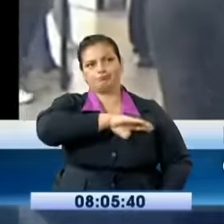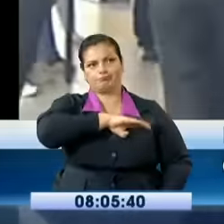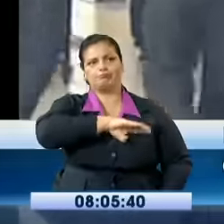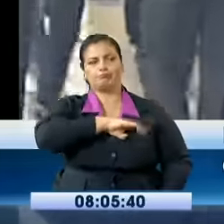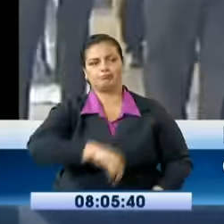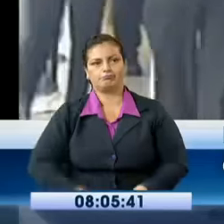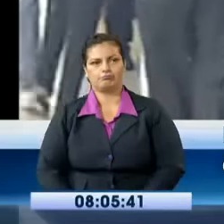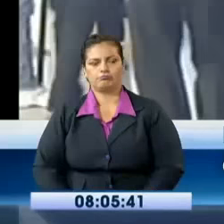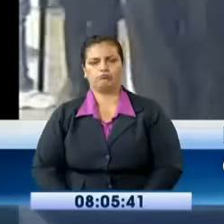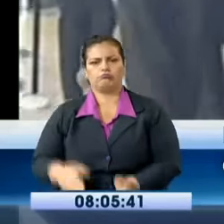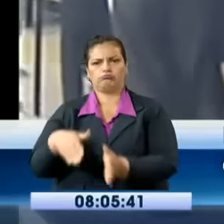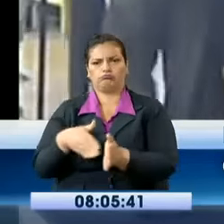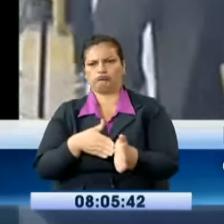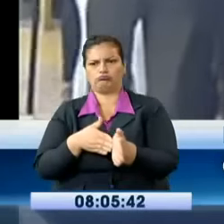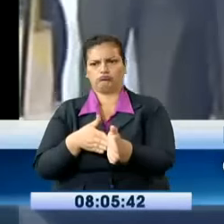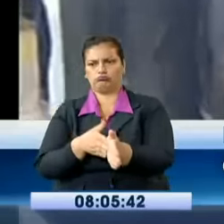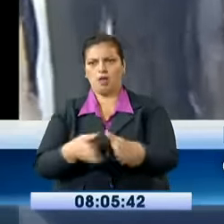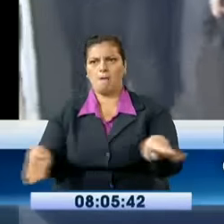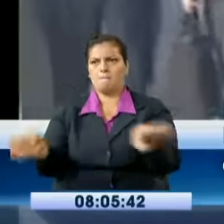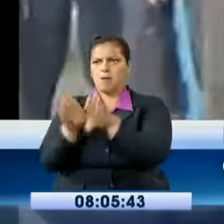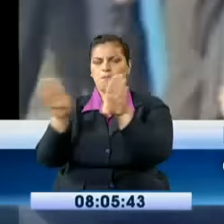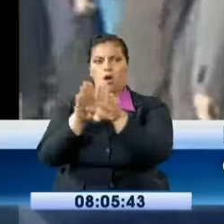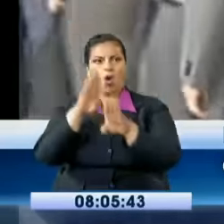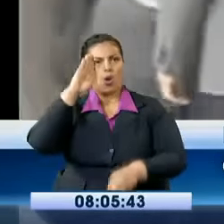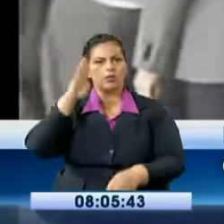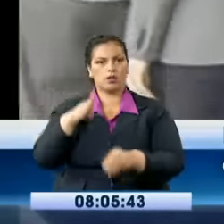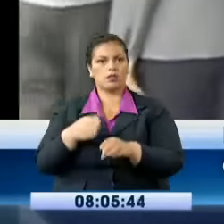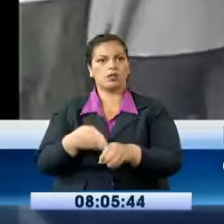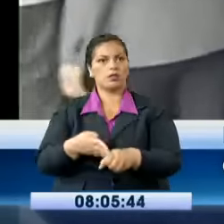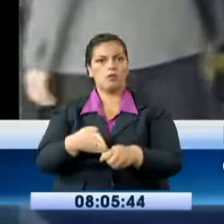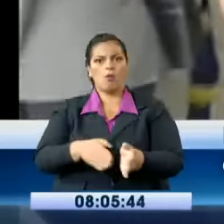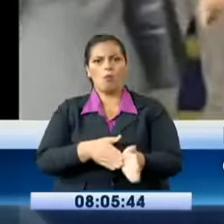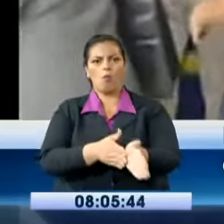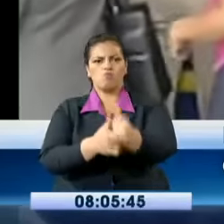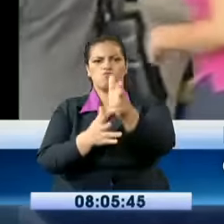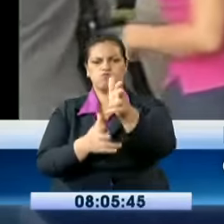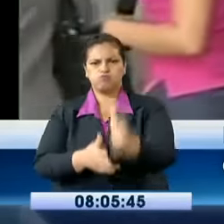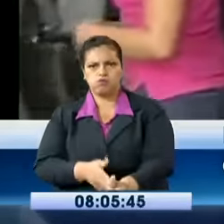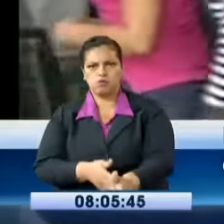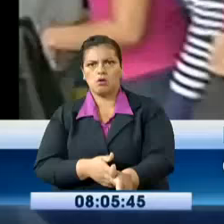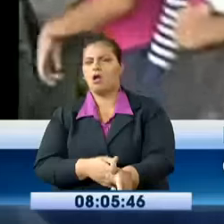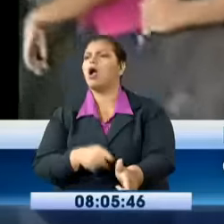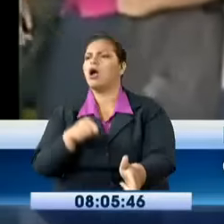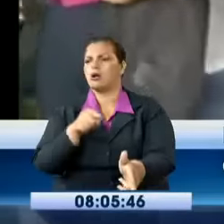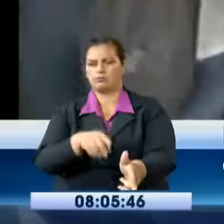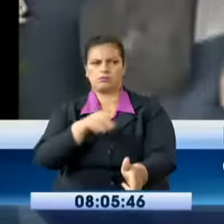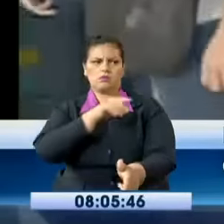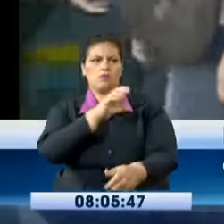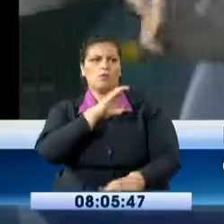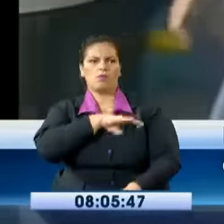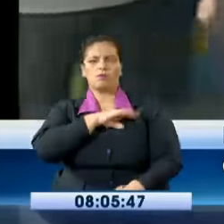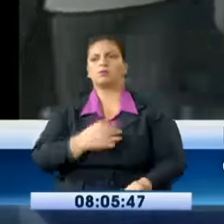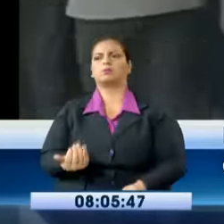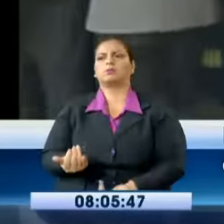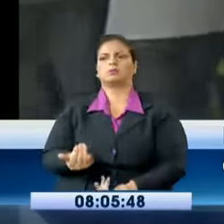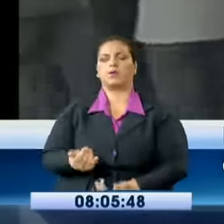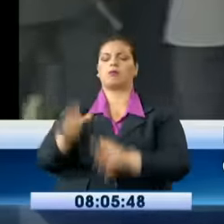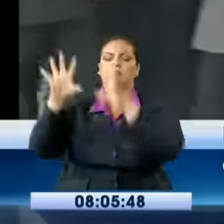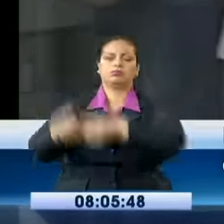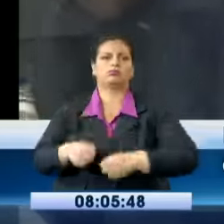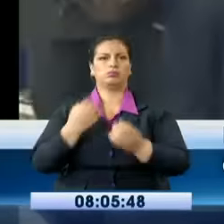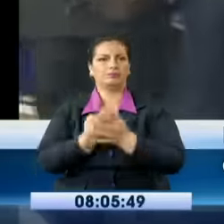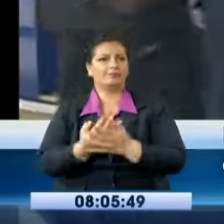siguiente estación, ya esté la policía para que se lleve al detenido y asimismo se presente la denuncia,